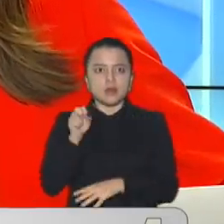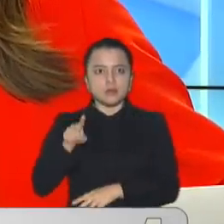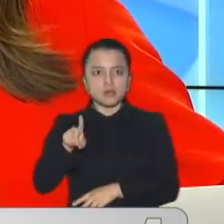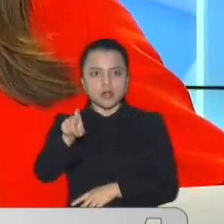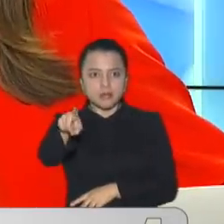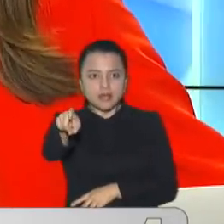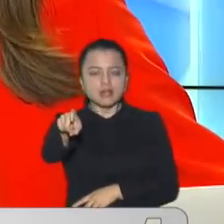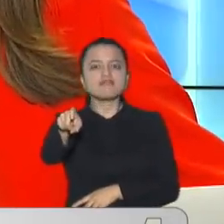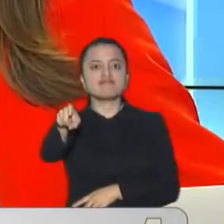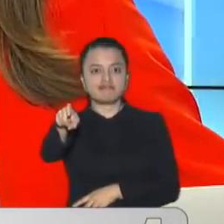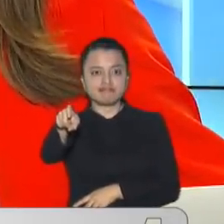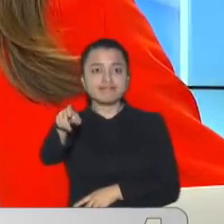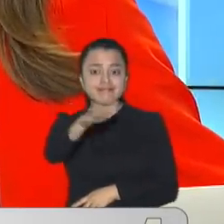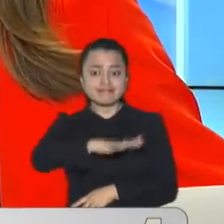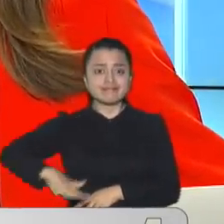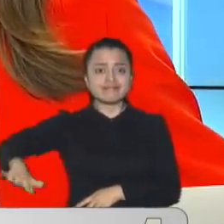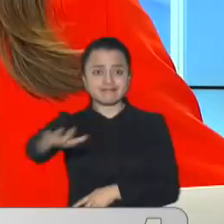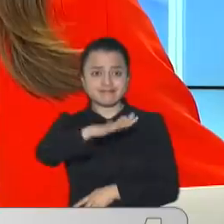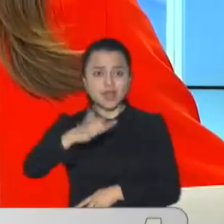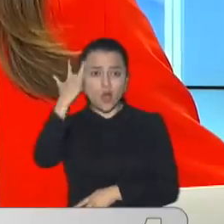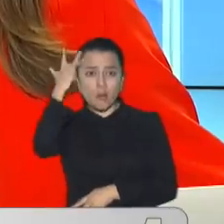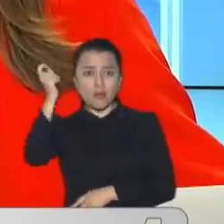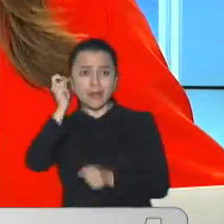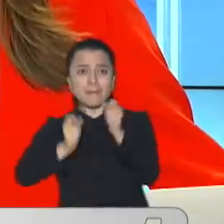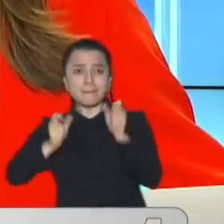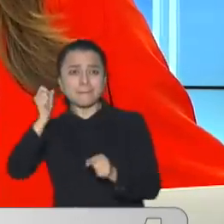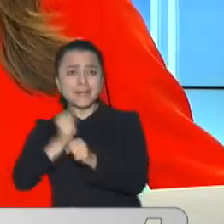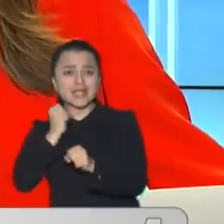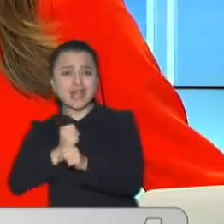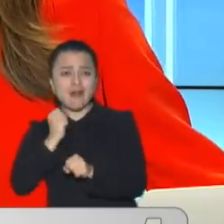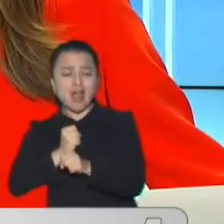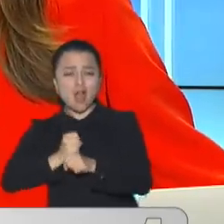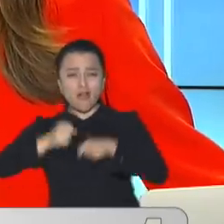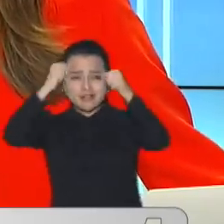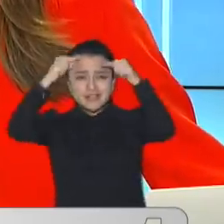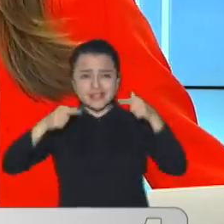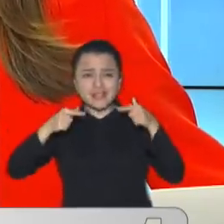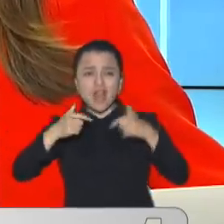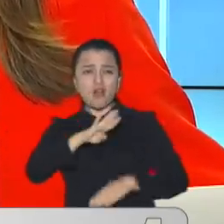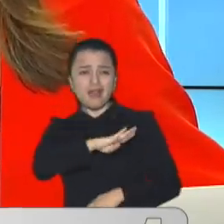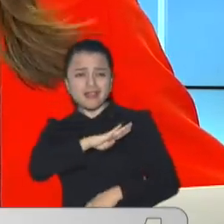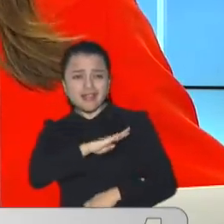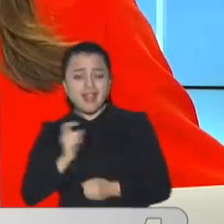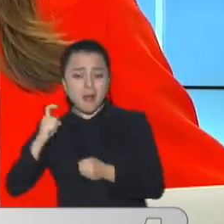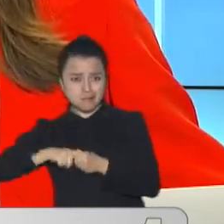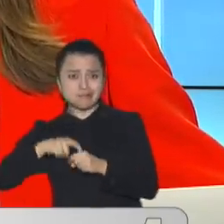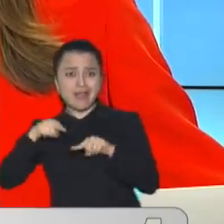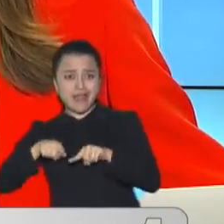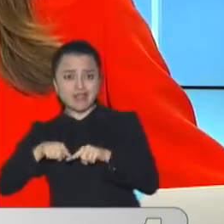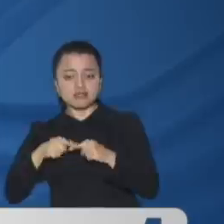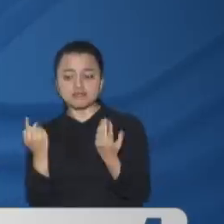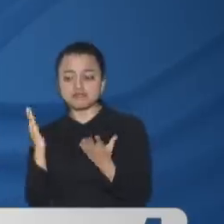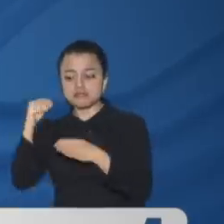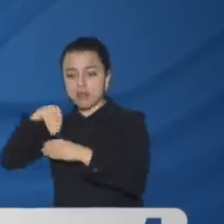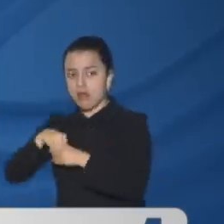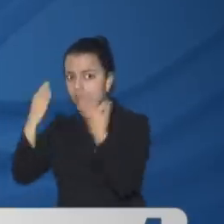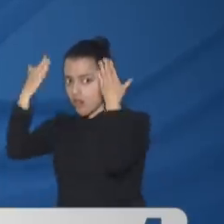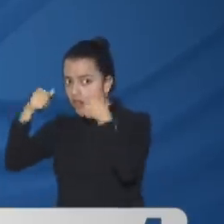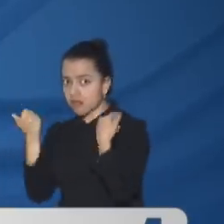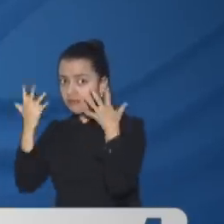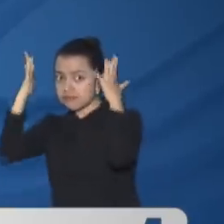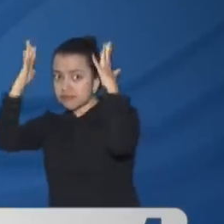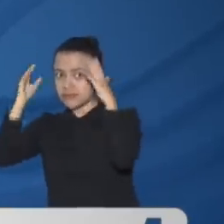rumba clandestina de los asesores y funcionarios de la alcaldía que impusieron el toque de queda y la ley seca en la ciudad.